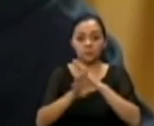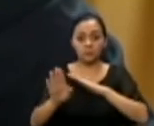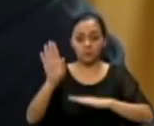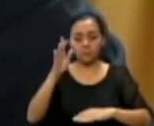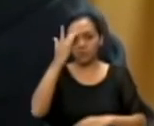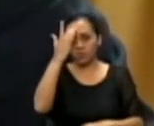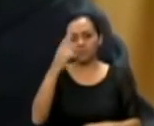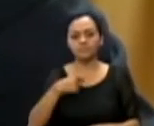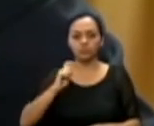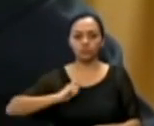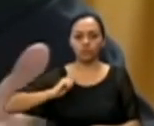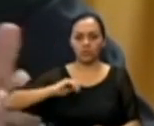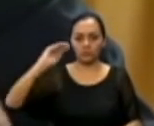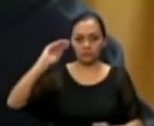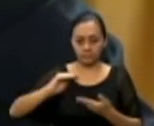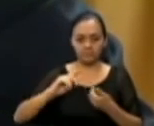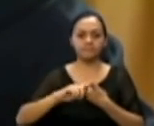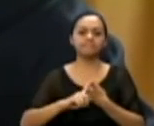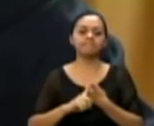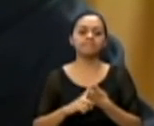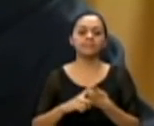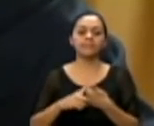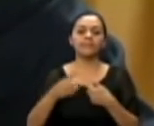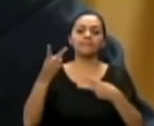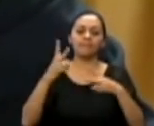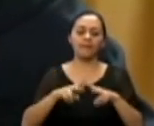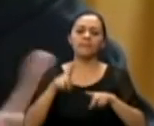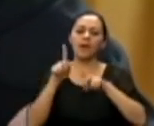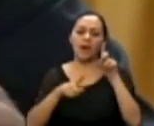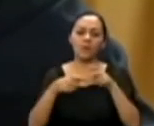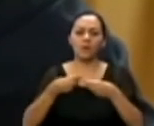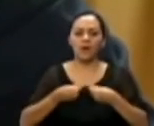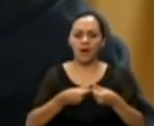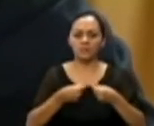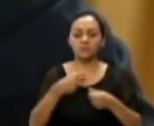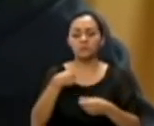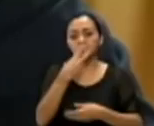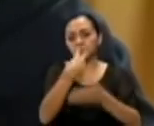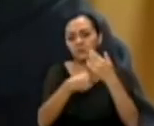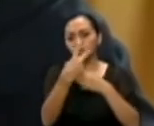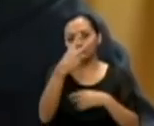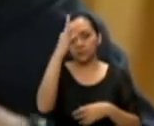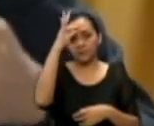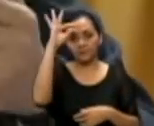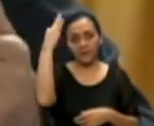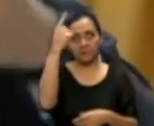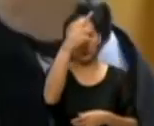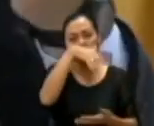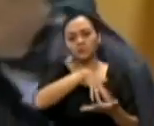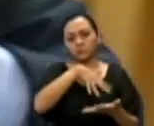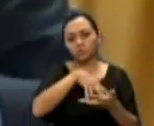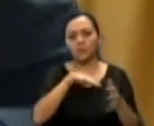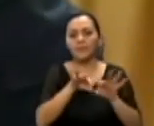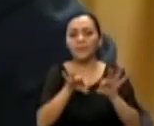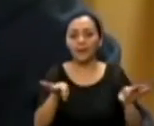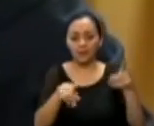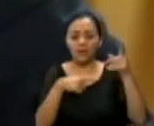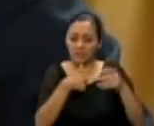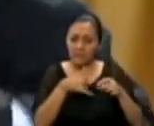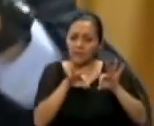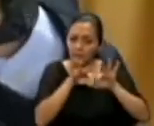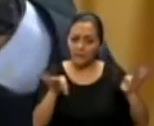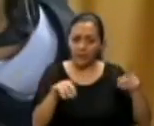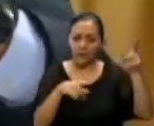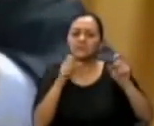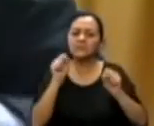sueldo y también por ahí algunos egresos aumentados no tengo dos días estudiando en francia que pese a que tienen beca del gobierno francés